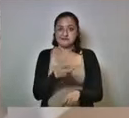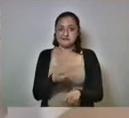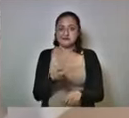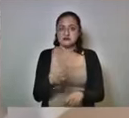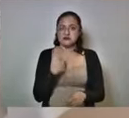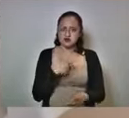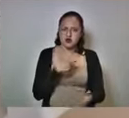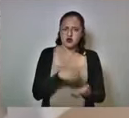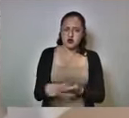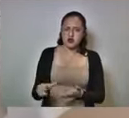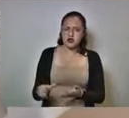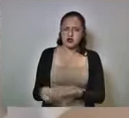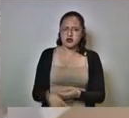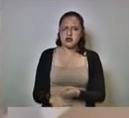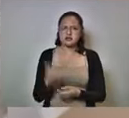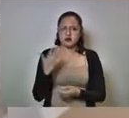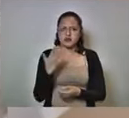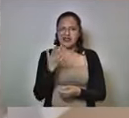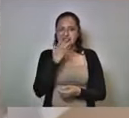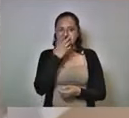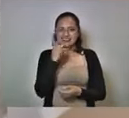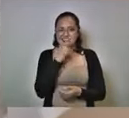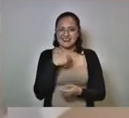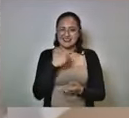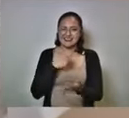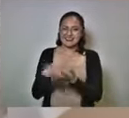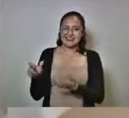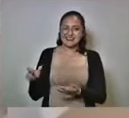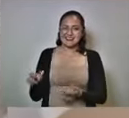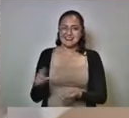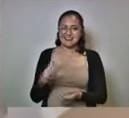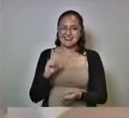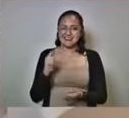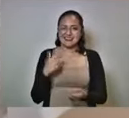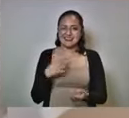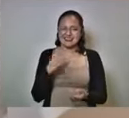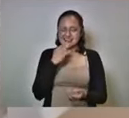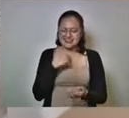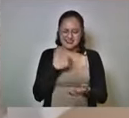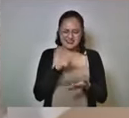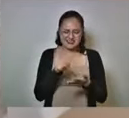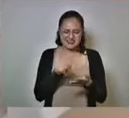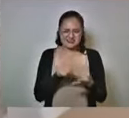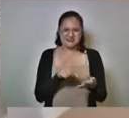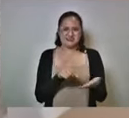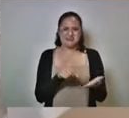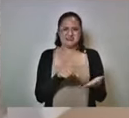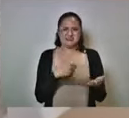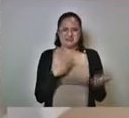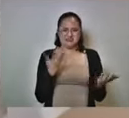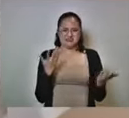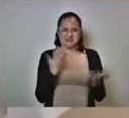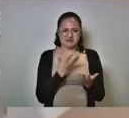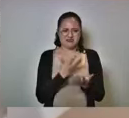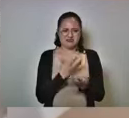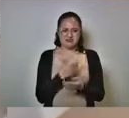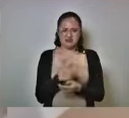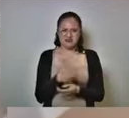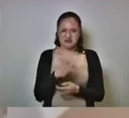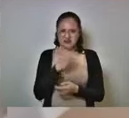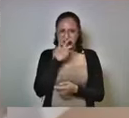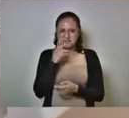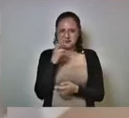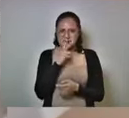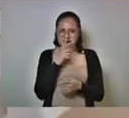Íbamos a comprar 50 ventiladores y cuando recibimos la ficha técnica nos encontramos que no eran